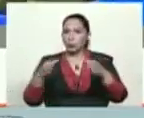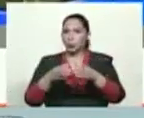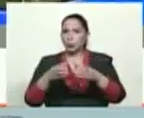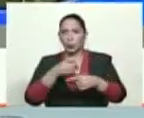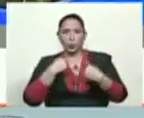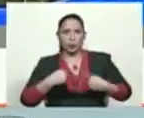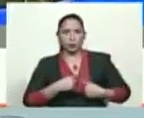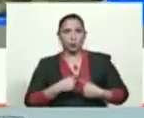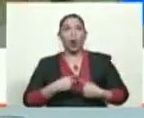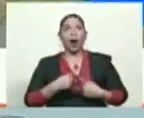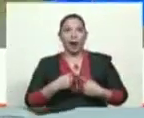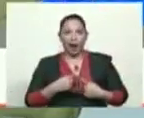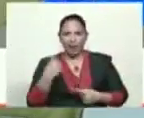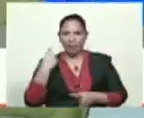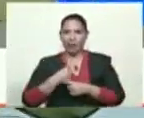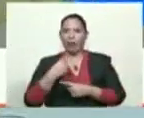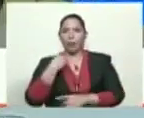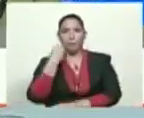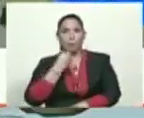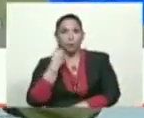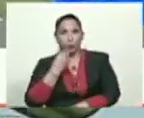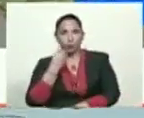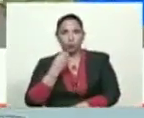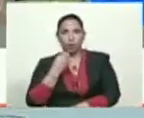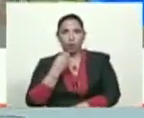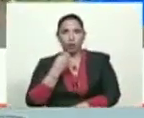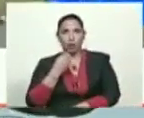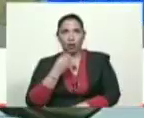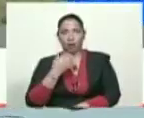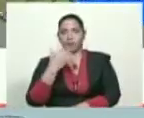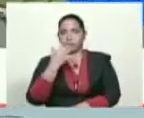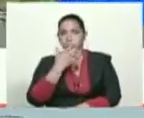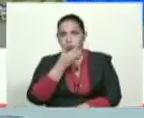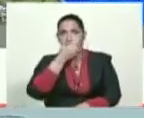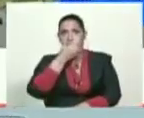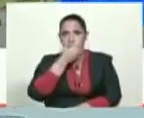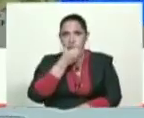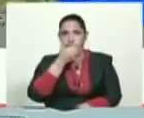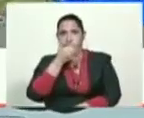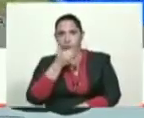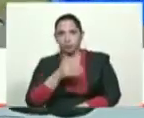urbano tiene que poner a los muchachos con el rap el hip hop